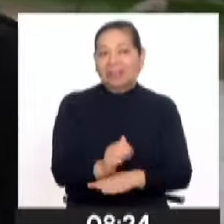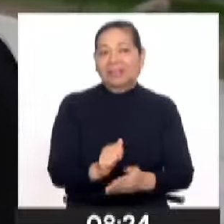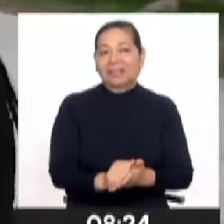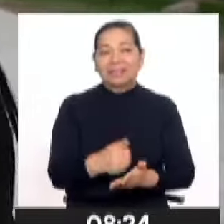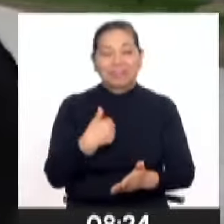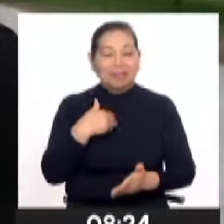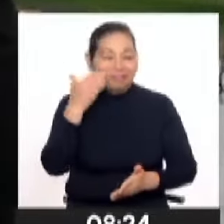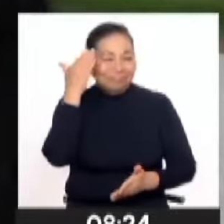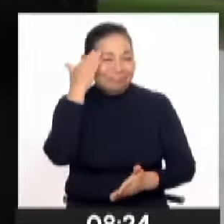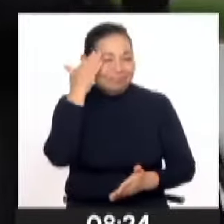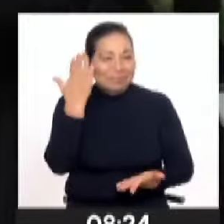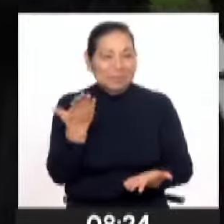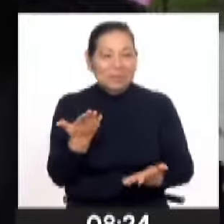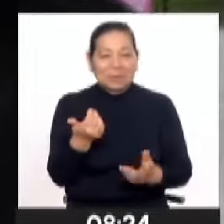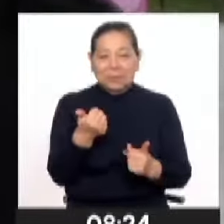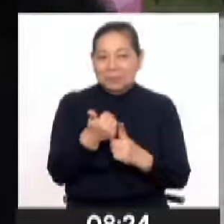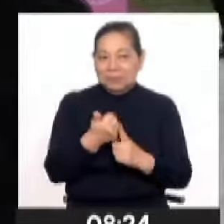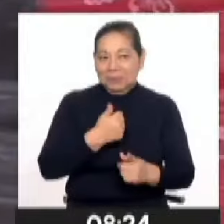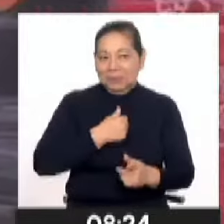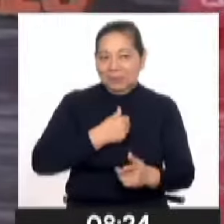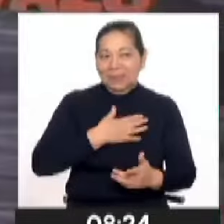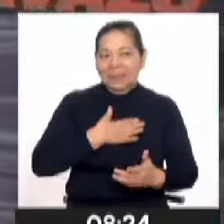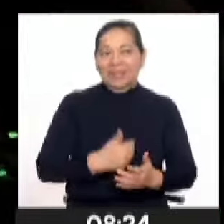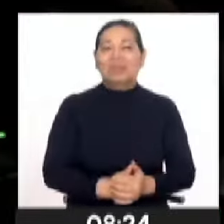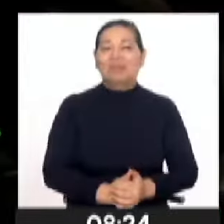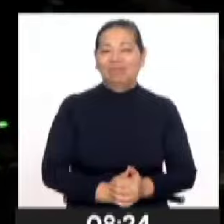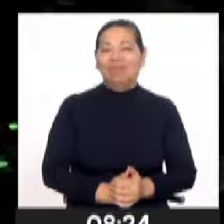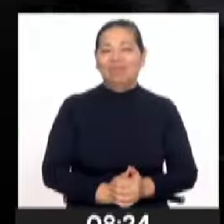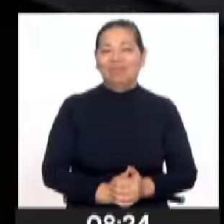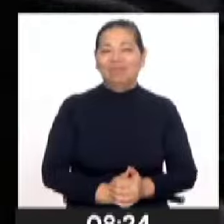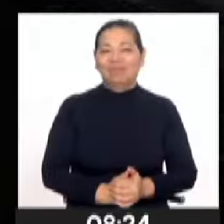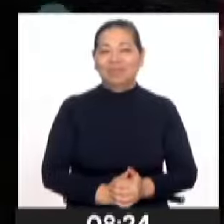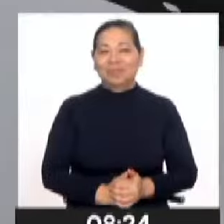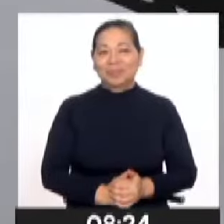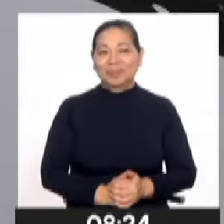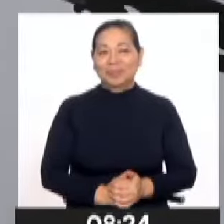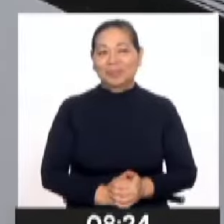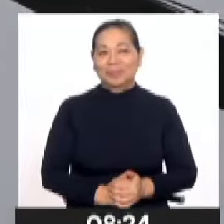que ya conozco, que me lo apropio, es mío, nadie me lo quita.